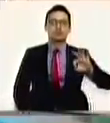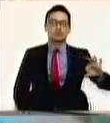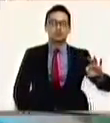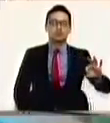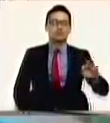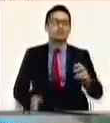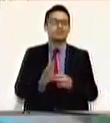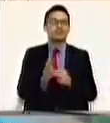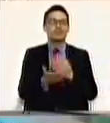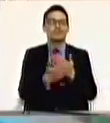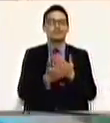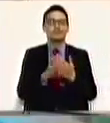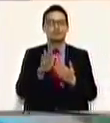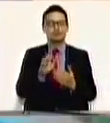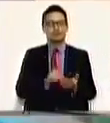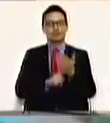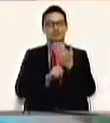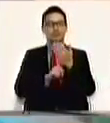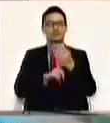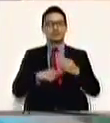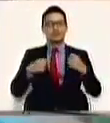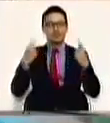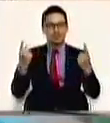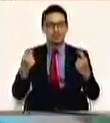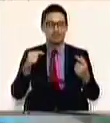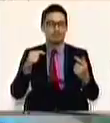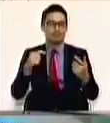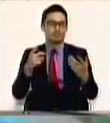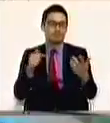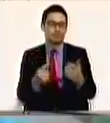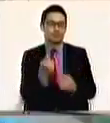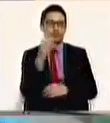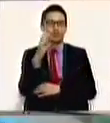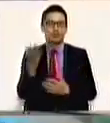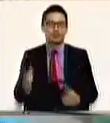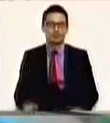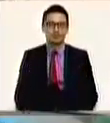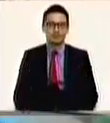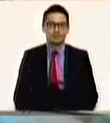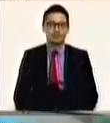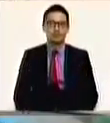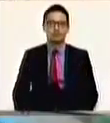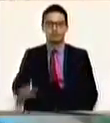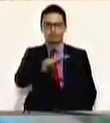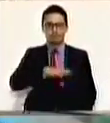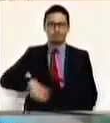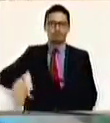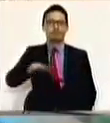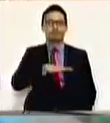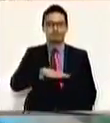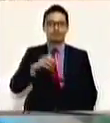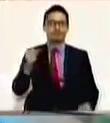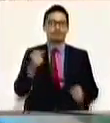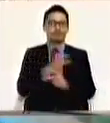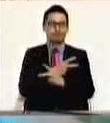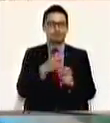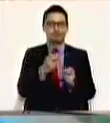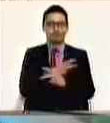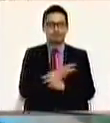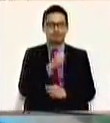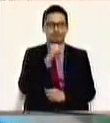está explicando el fenómeno que no se entiende sino en Colombia. Zonas de altísima violencia,